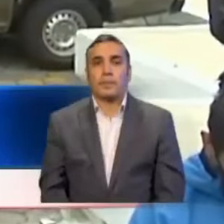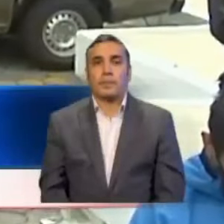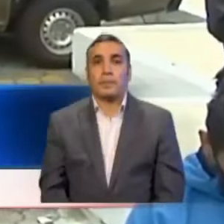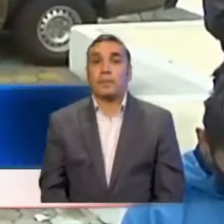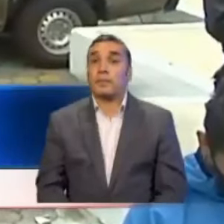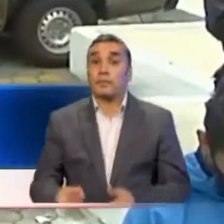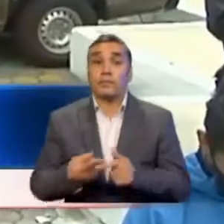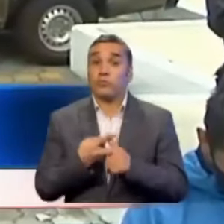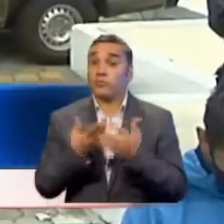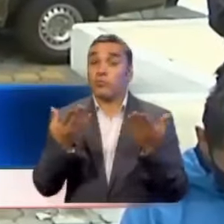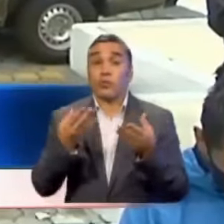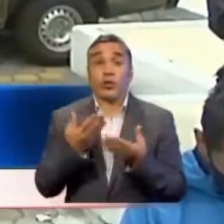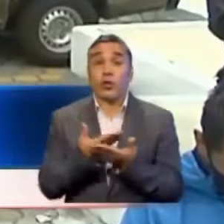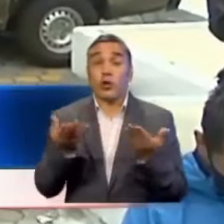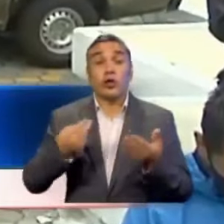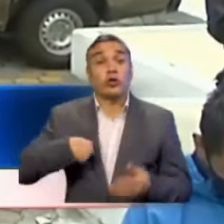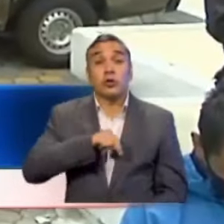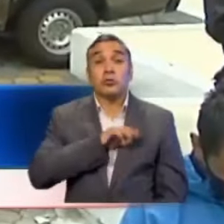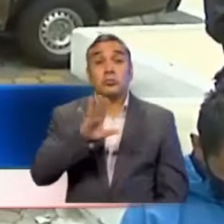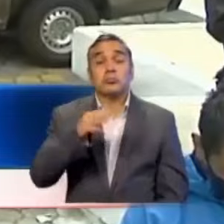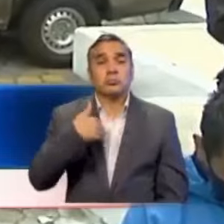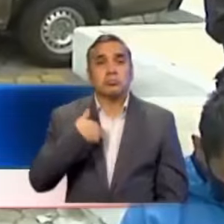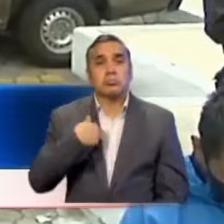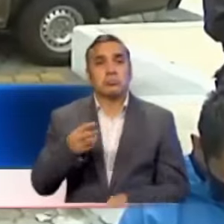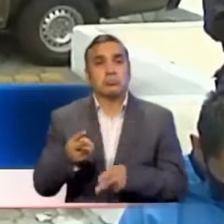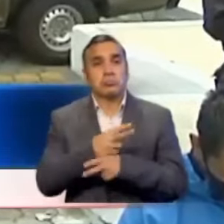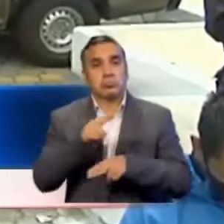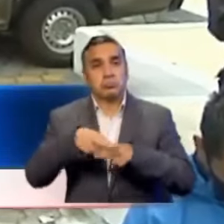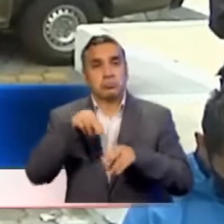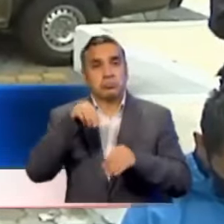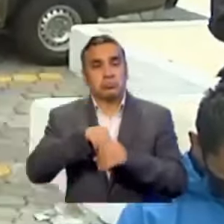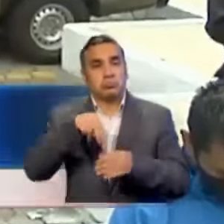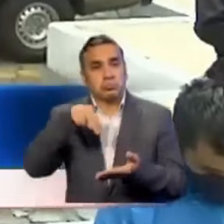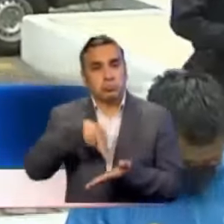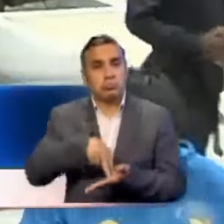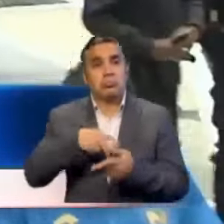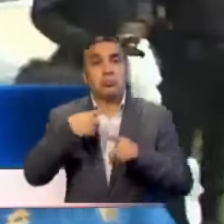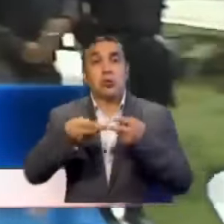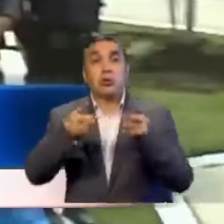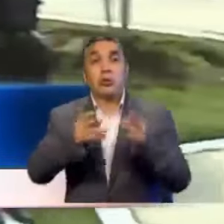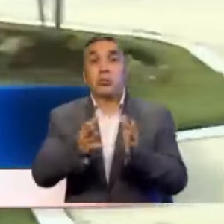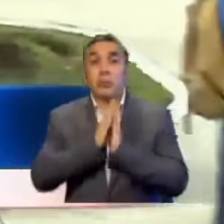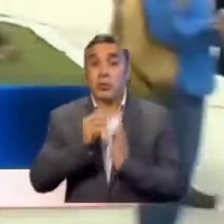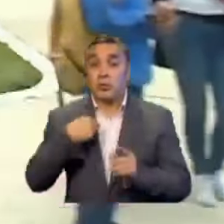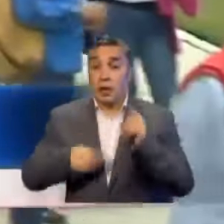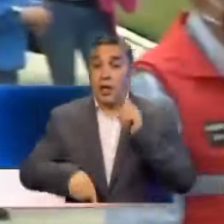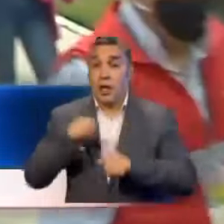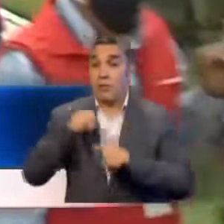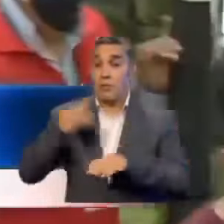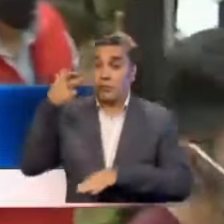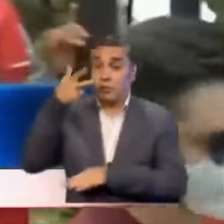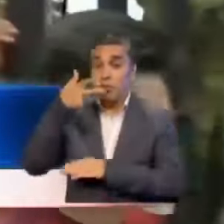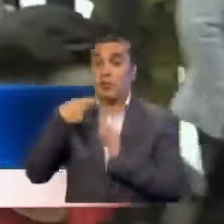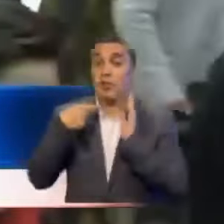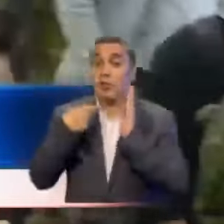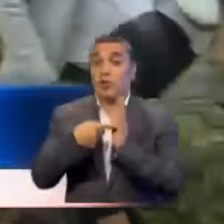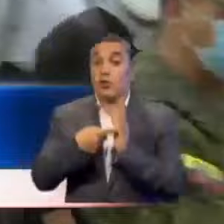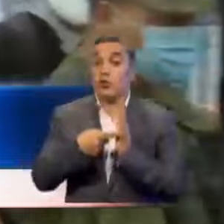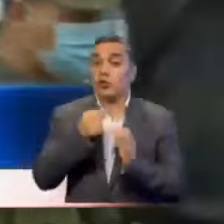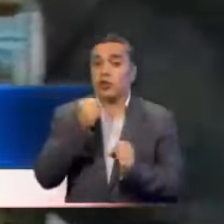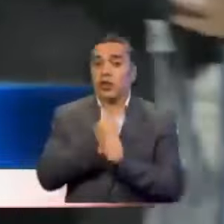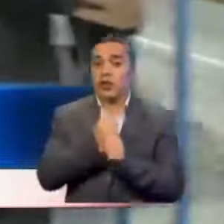De esta forma las cosas, nosotros nos mantenemos en el Consejo Nacional Electoral, pero quisiera pedirle a nuestro camarógrafo que nos ayude mostrando imágenes